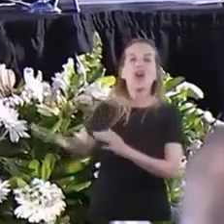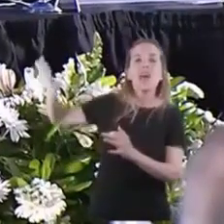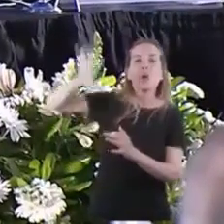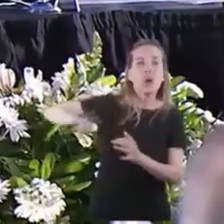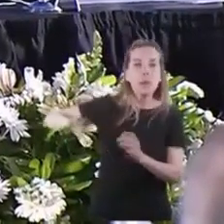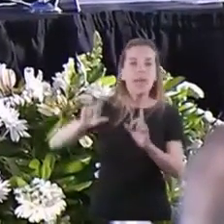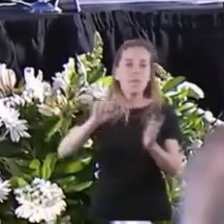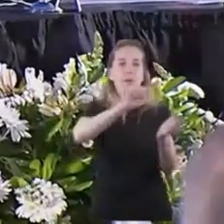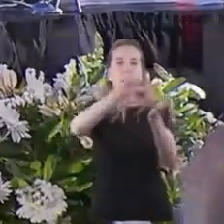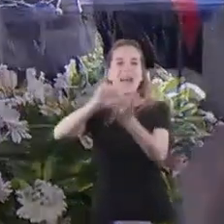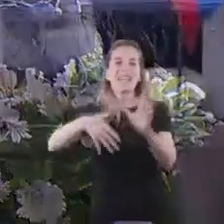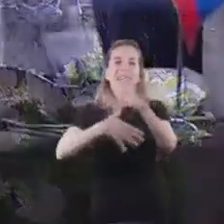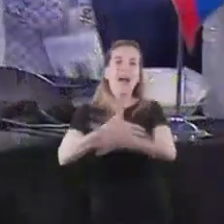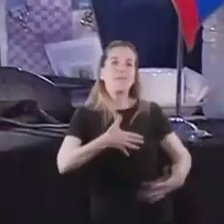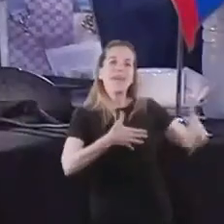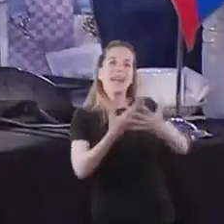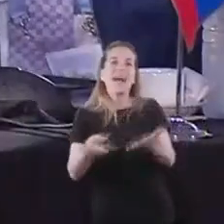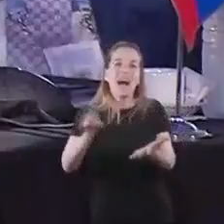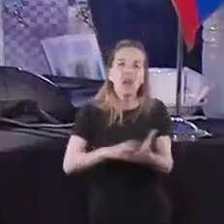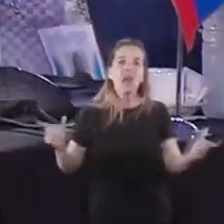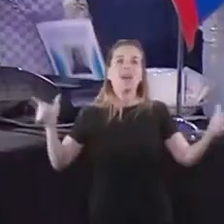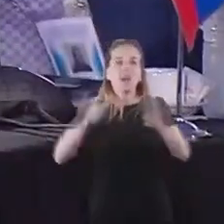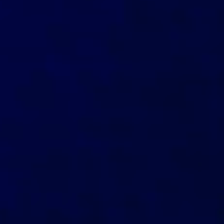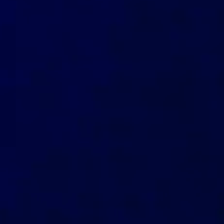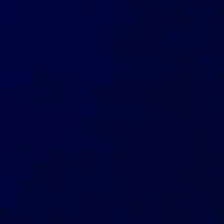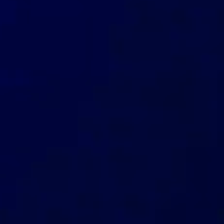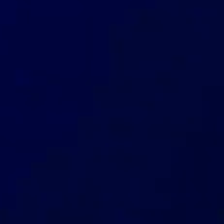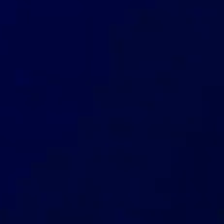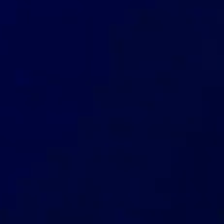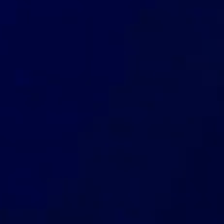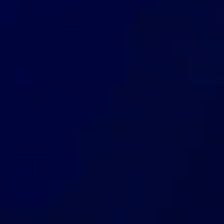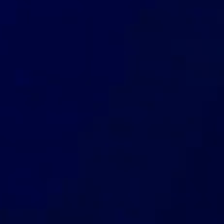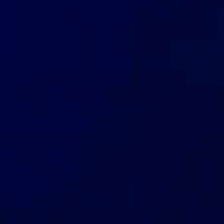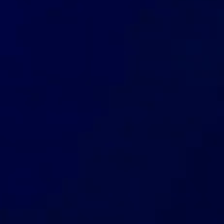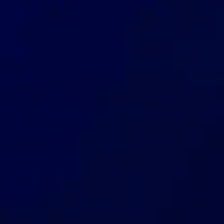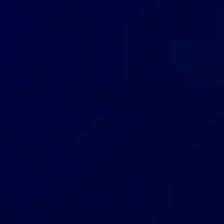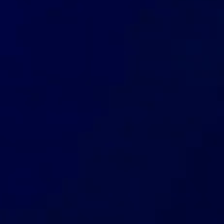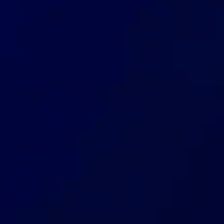el Caribe para reforzar este proceso.